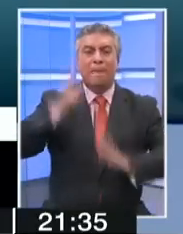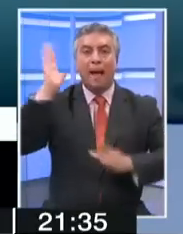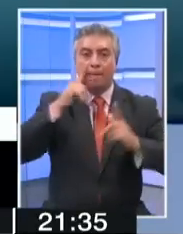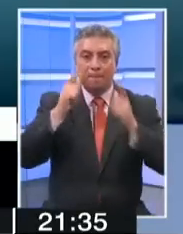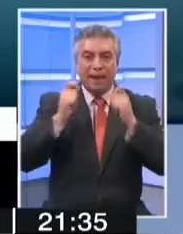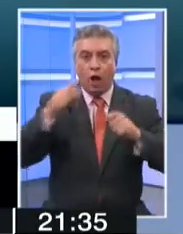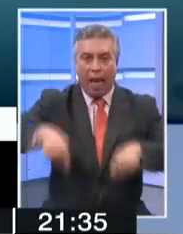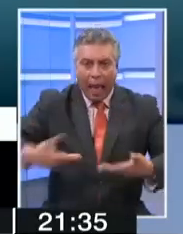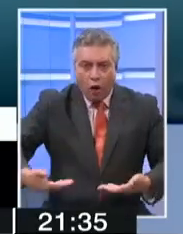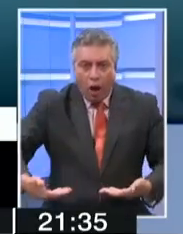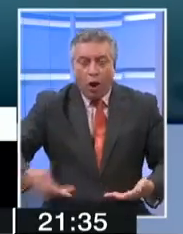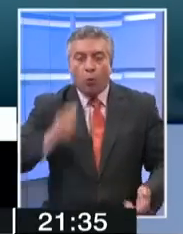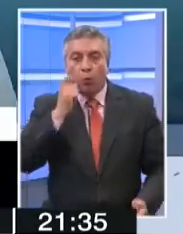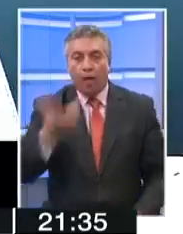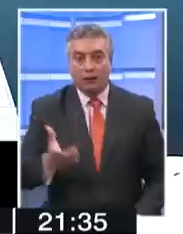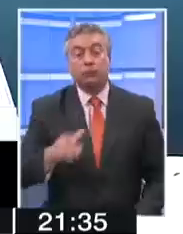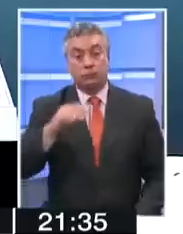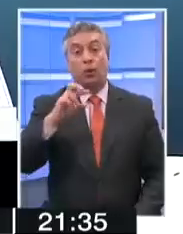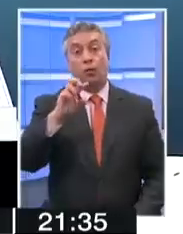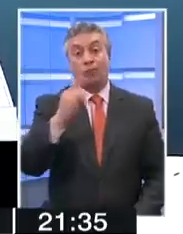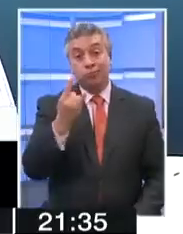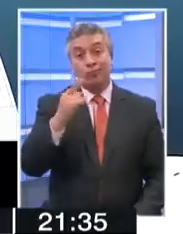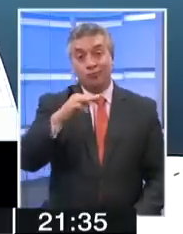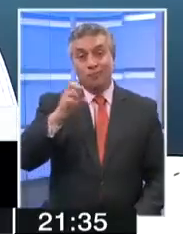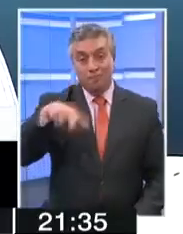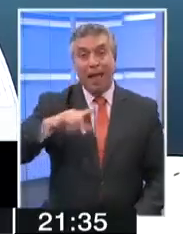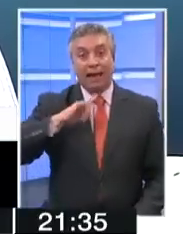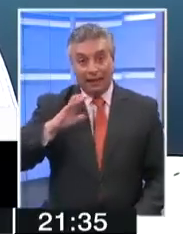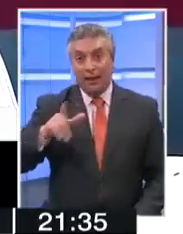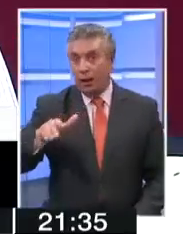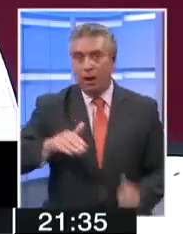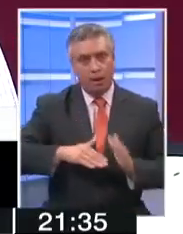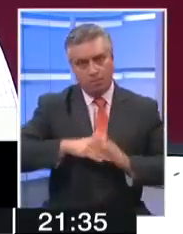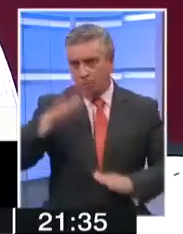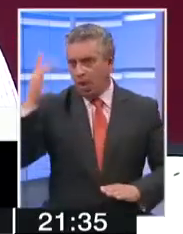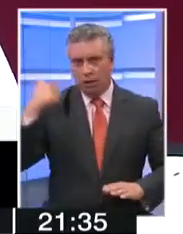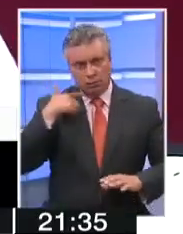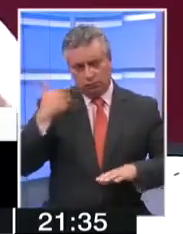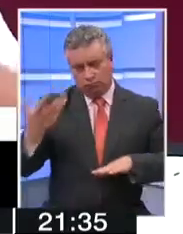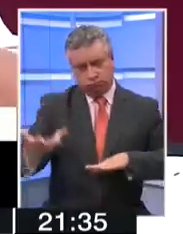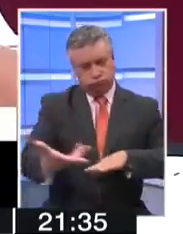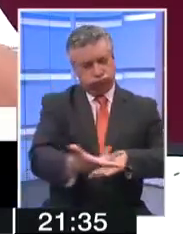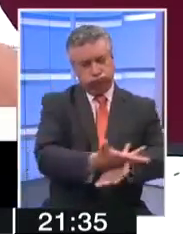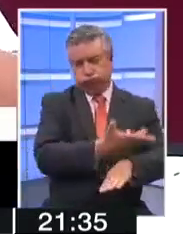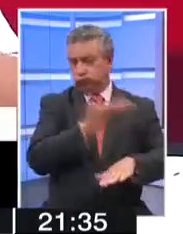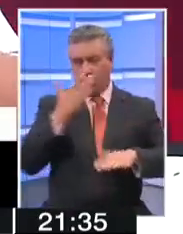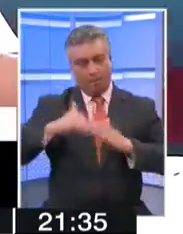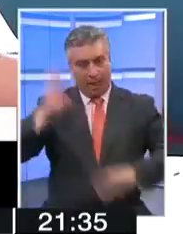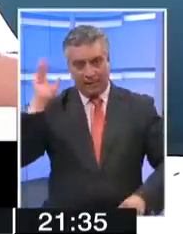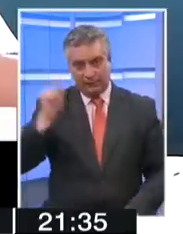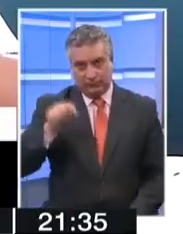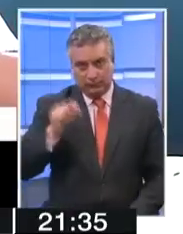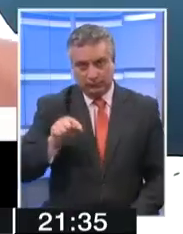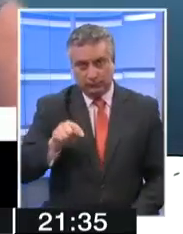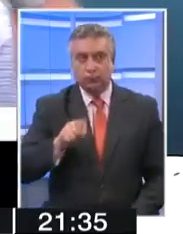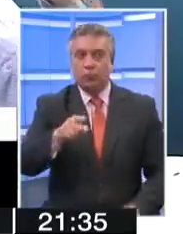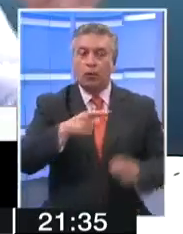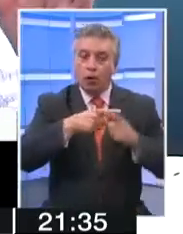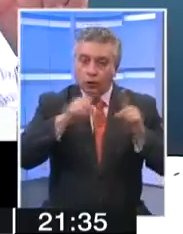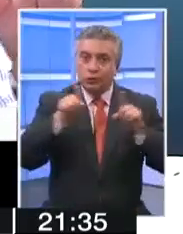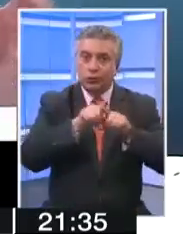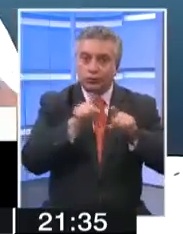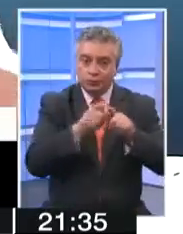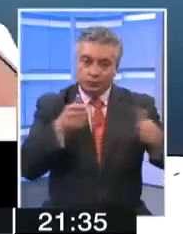estas horas en los incendios allá? Bueno, Pumanque, sin lugar a duda, es la zona más dañada. Pero aquí todos están, es como una parte de un secano